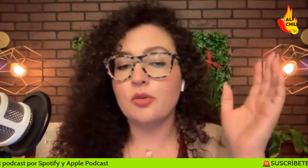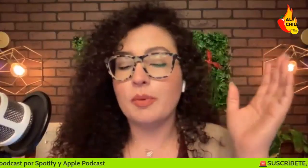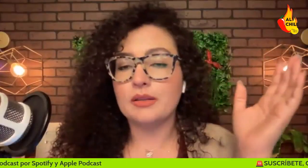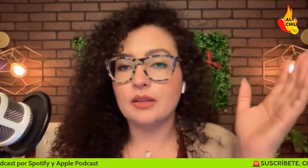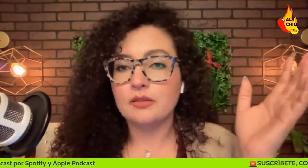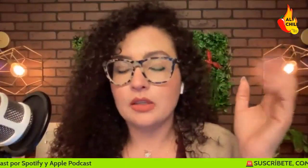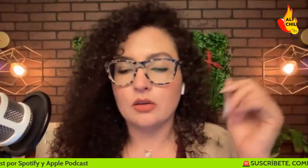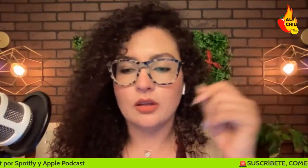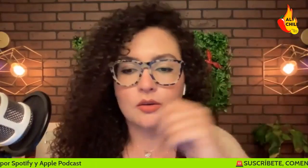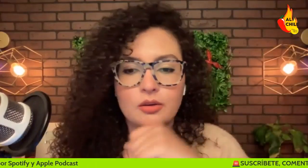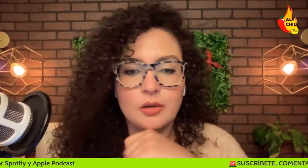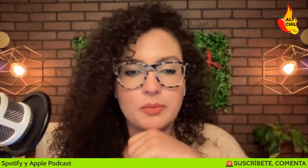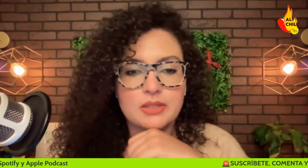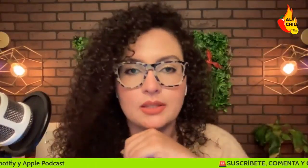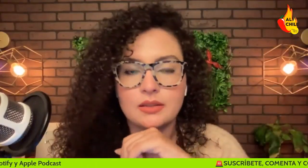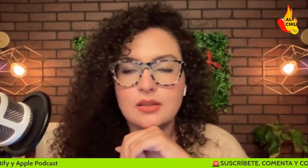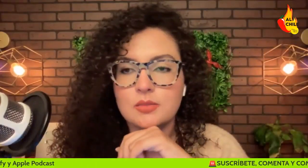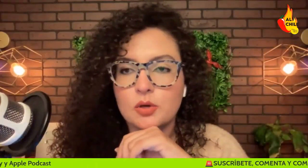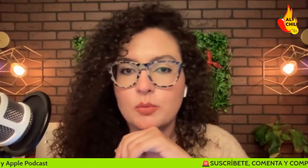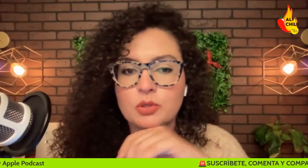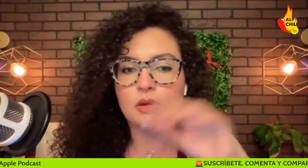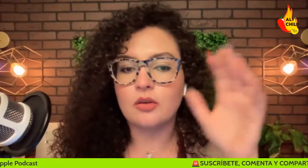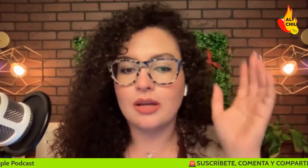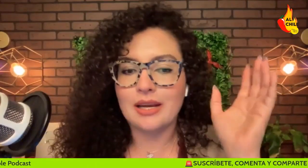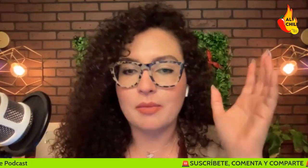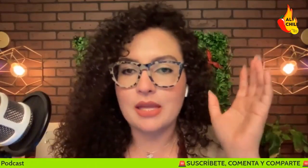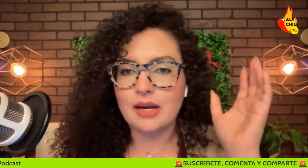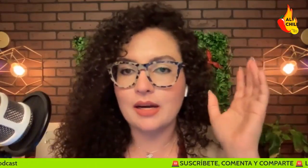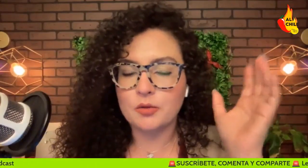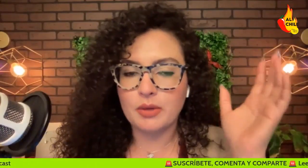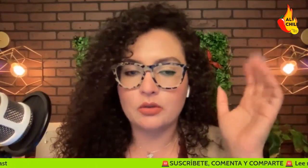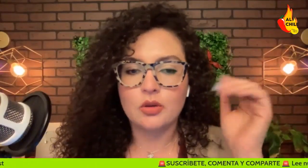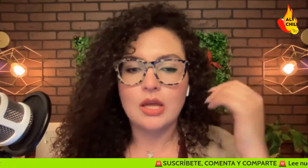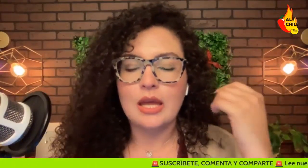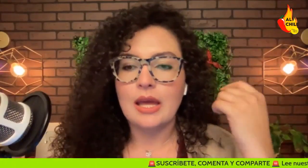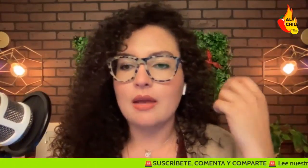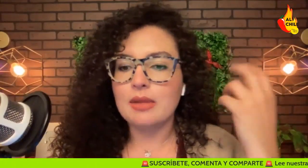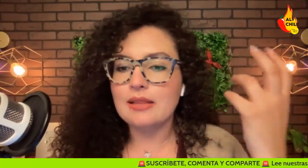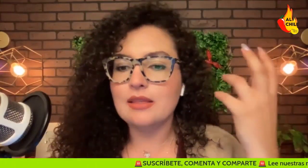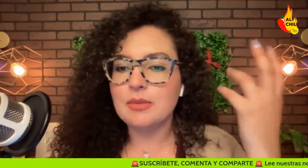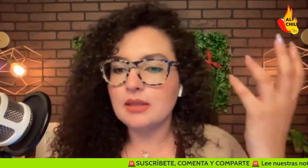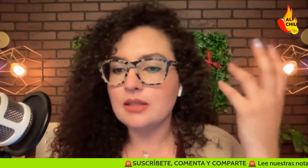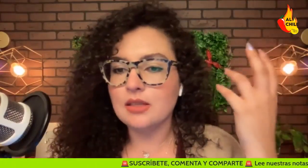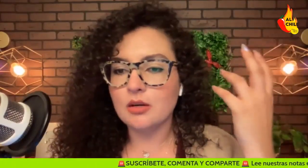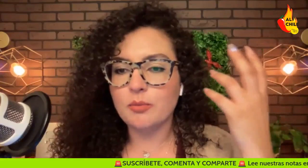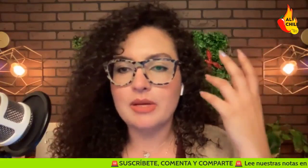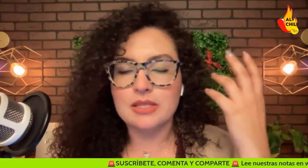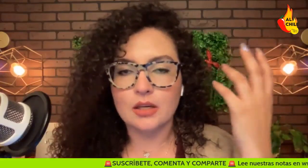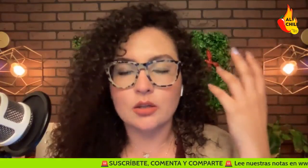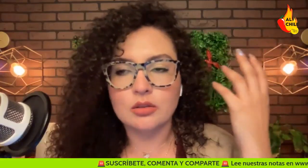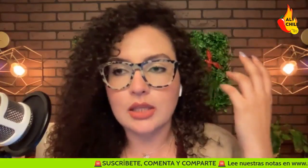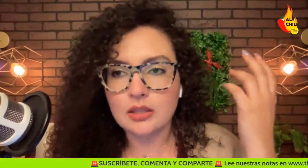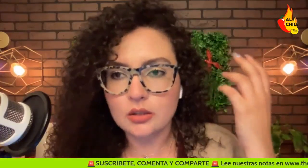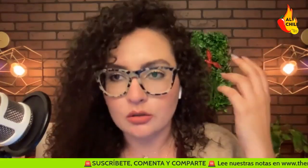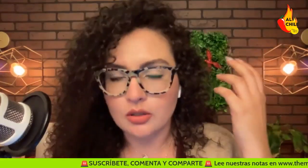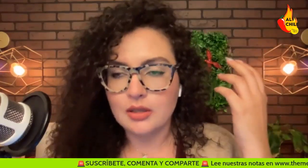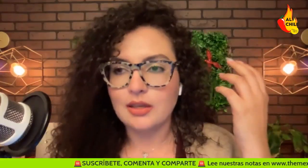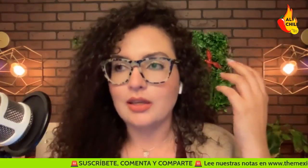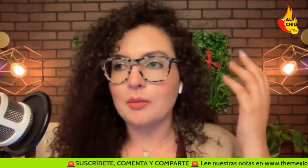pues eso fue parte de lo que dijo el presidente andrés lópez obrador en la mañana era al respecto evidentemente es algo para estar